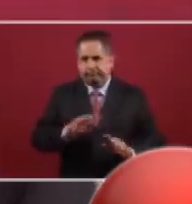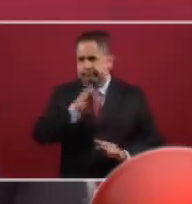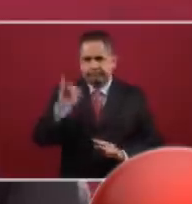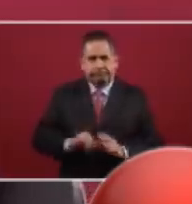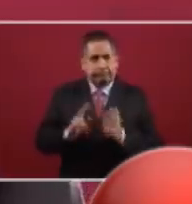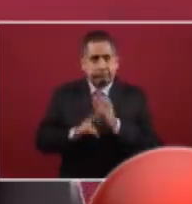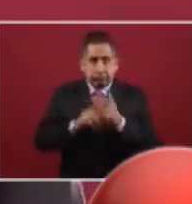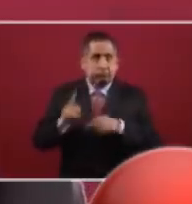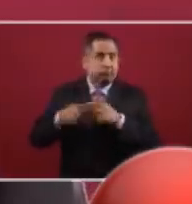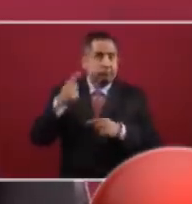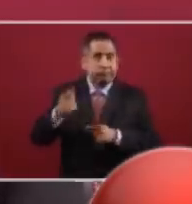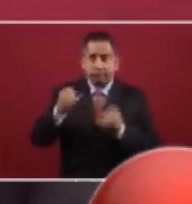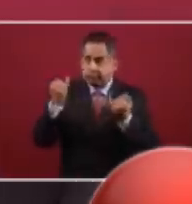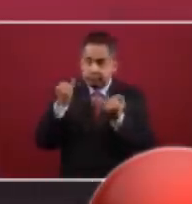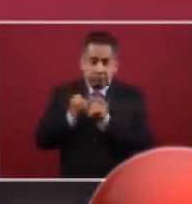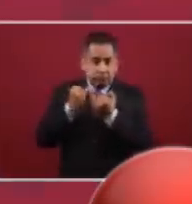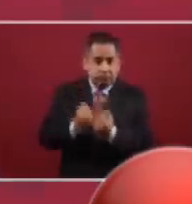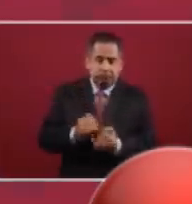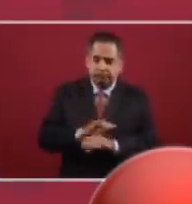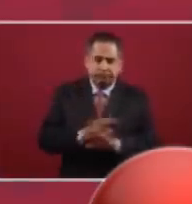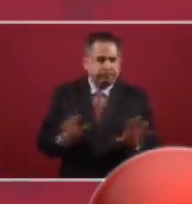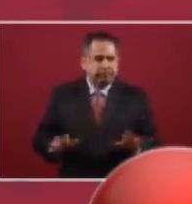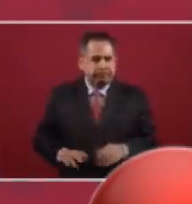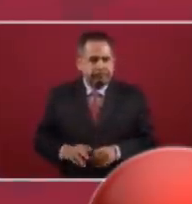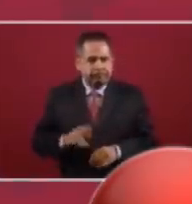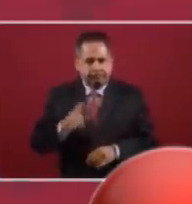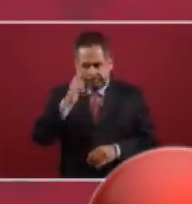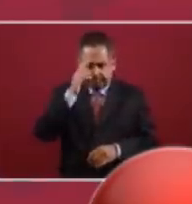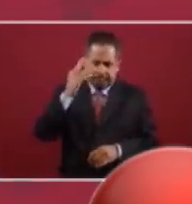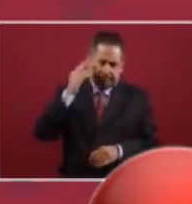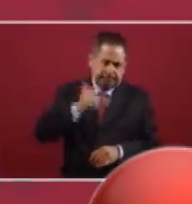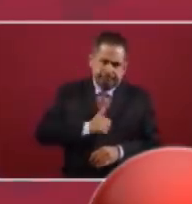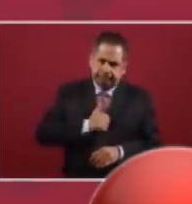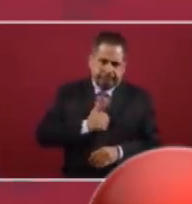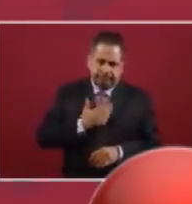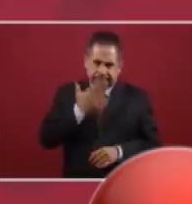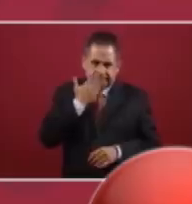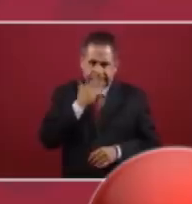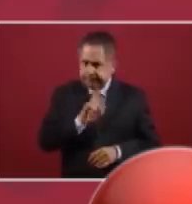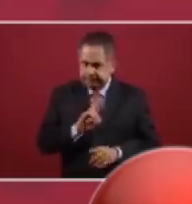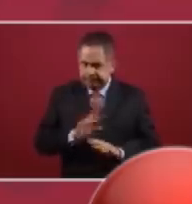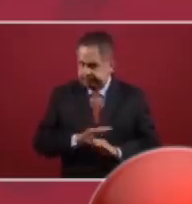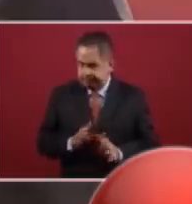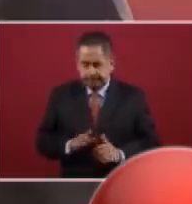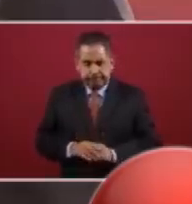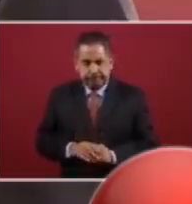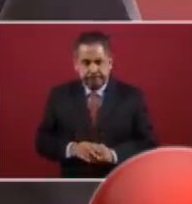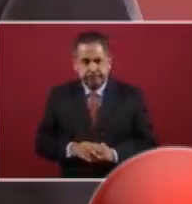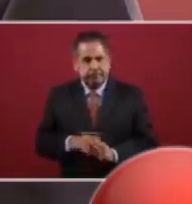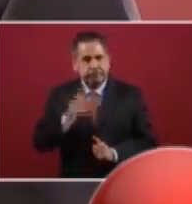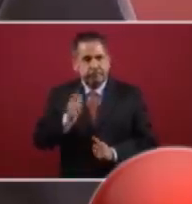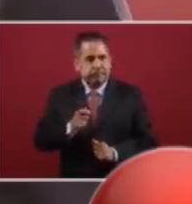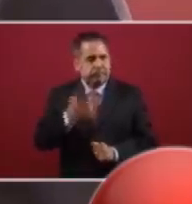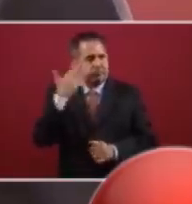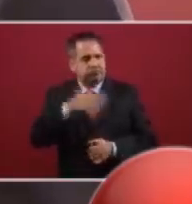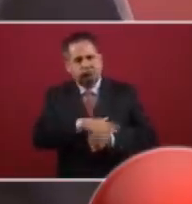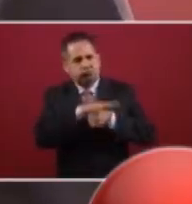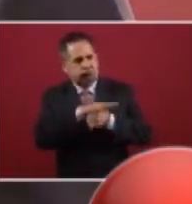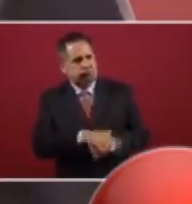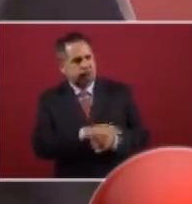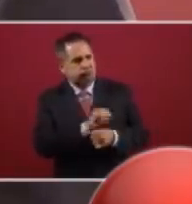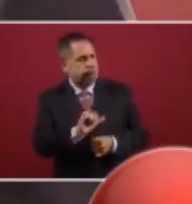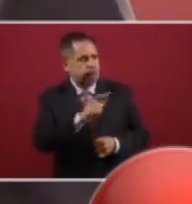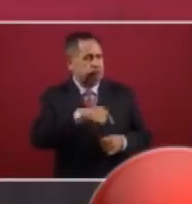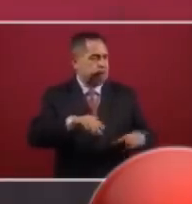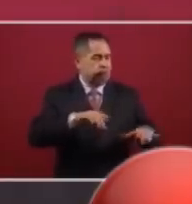sucedan hechos tan lamentables como la represión